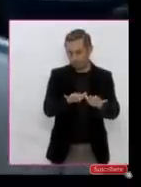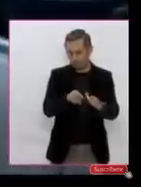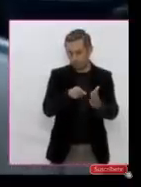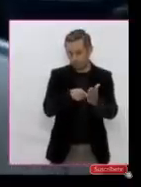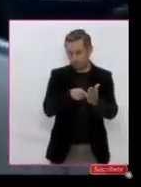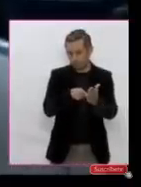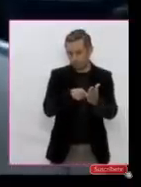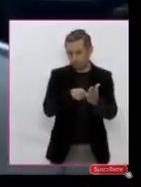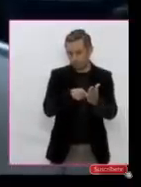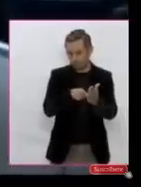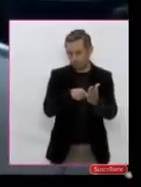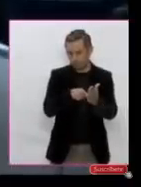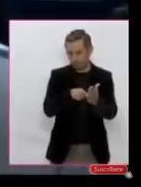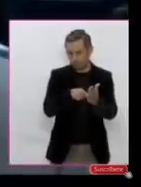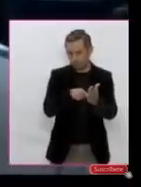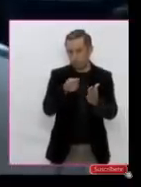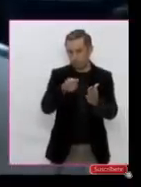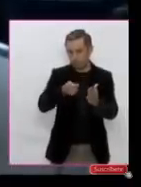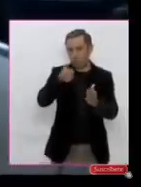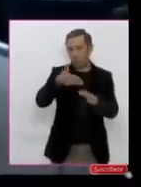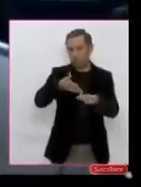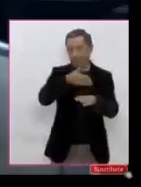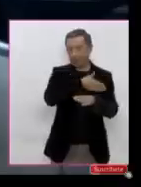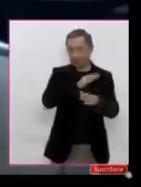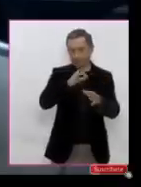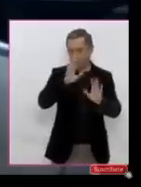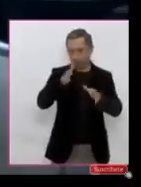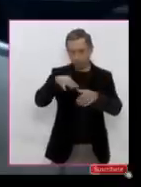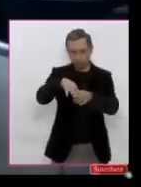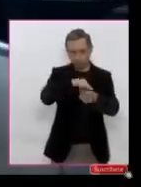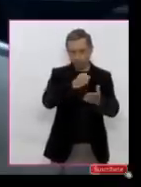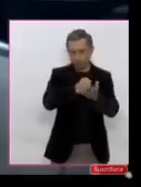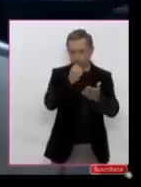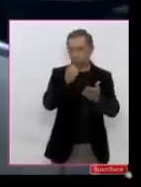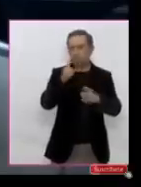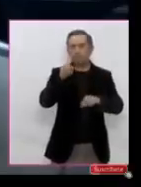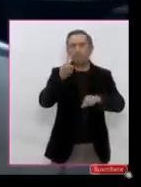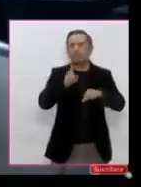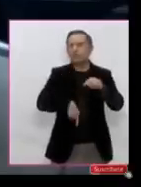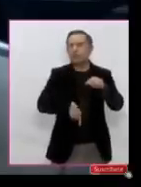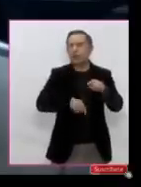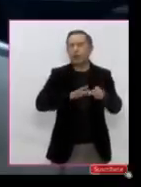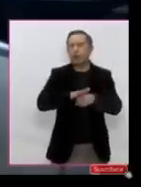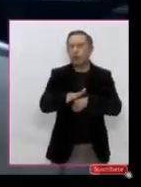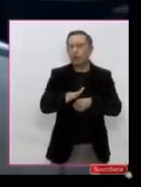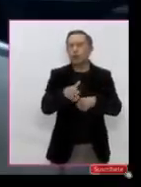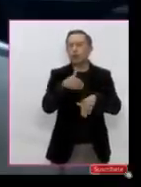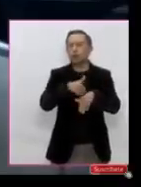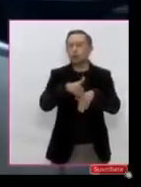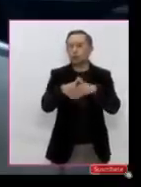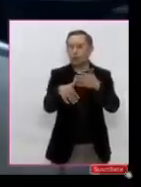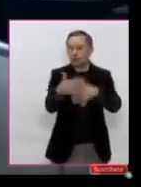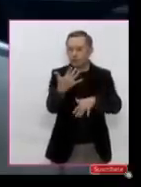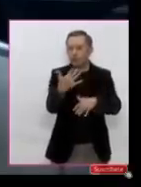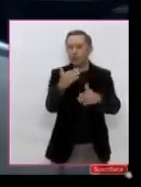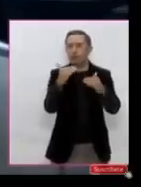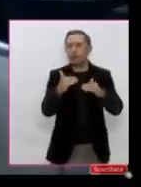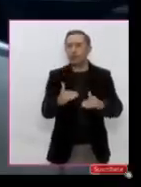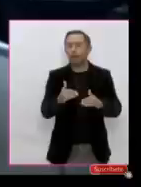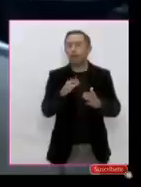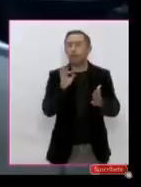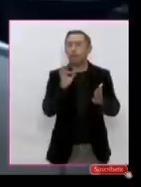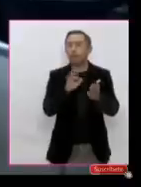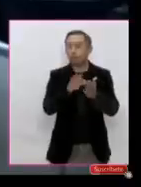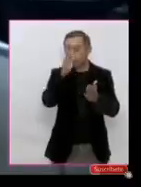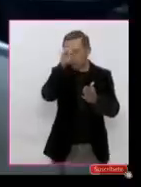el proyecto originalmente aprobado y las consideraciones identificadas con el número de 15 así como con el punto de acuerdo